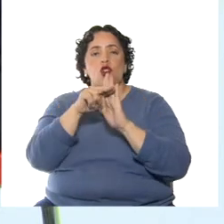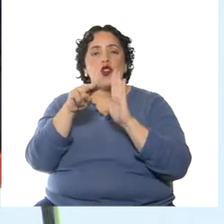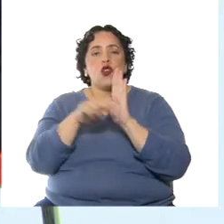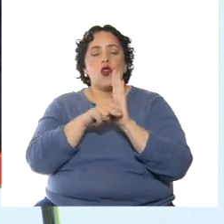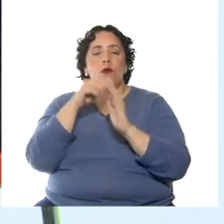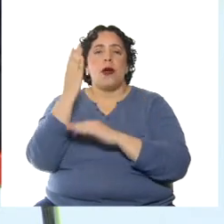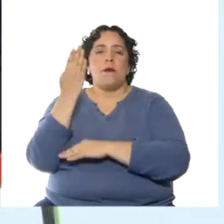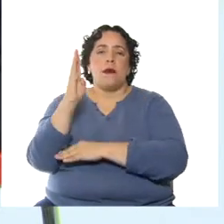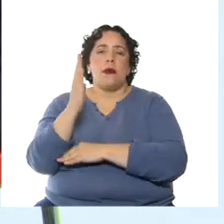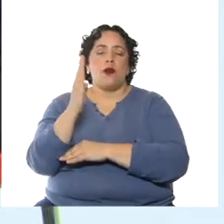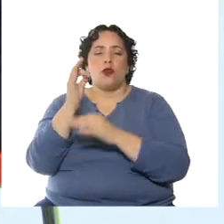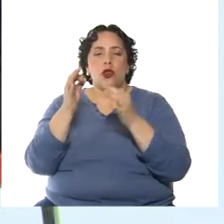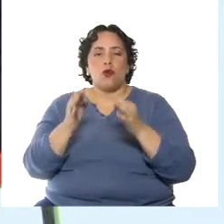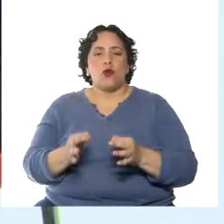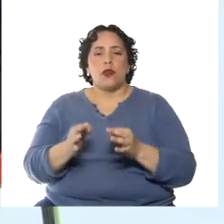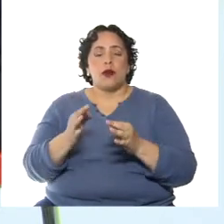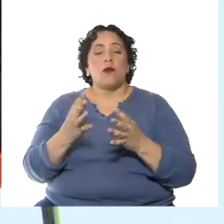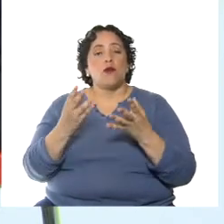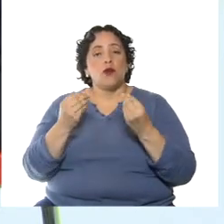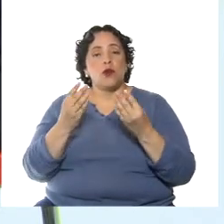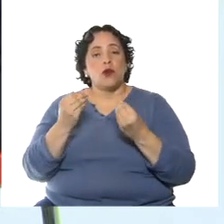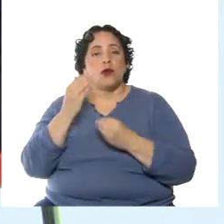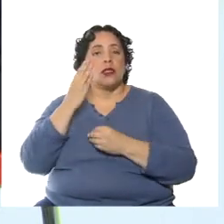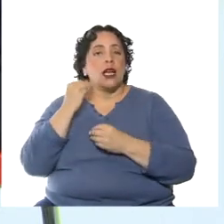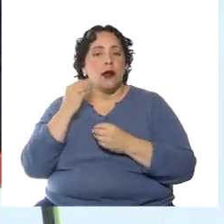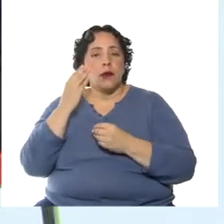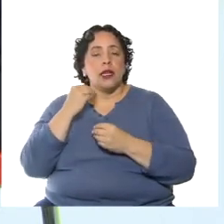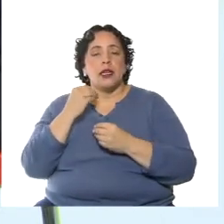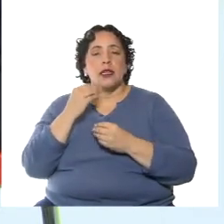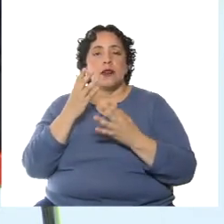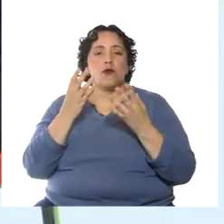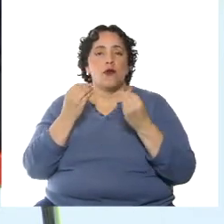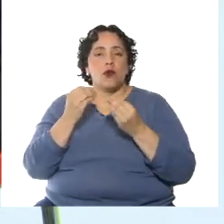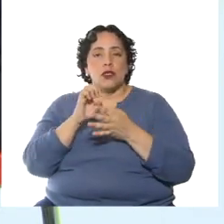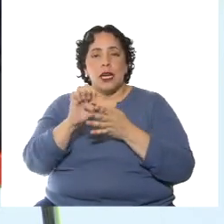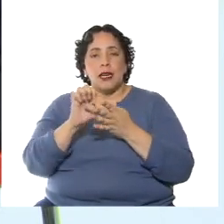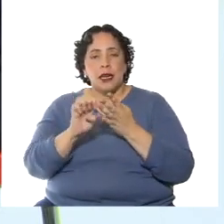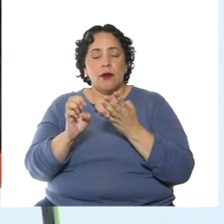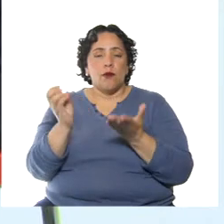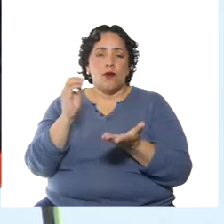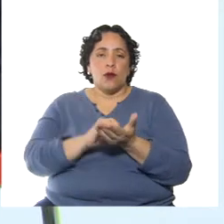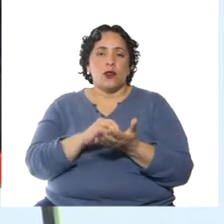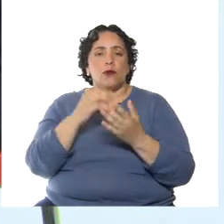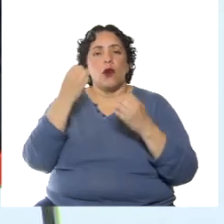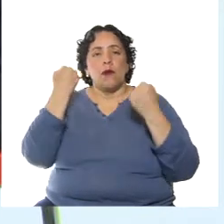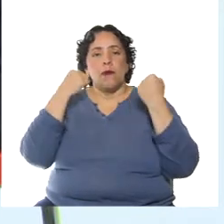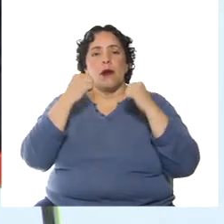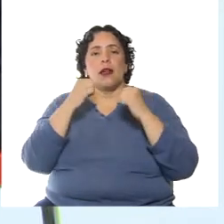de bioseguridad. Muchas experiencias, muchas estrategias pusimos en práctica,